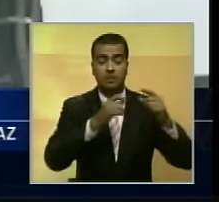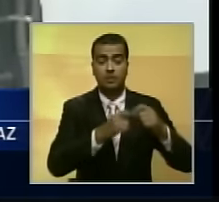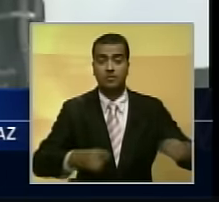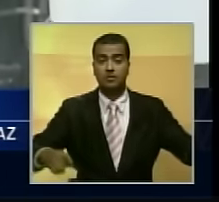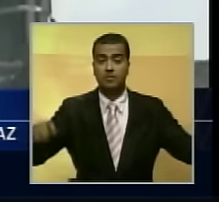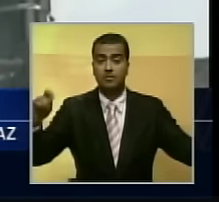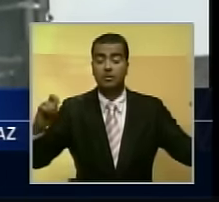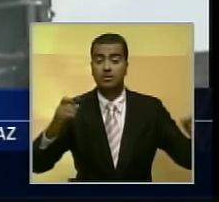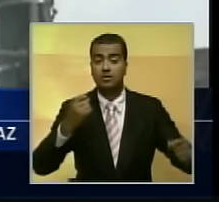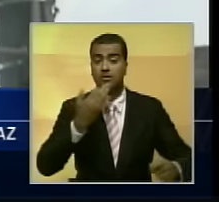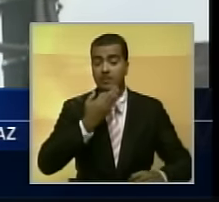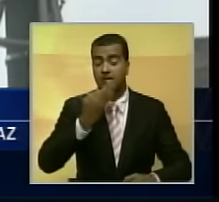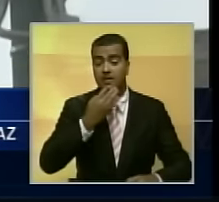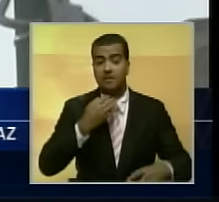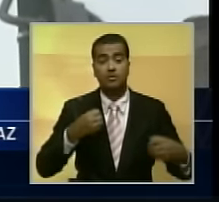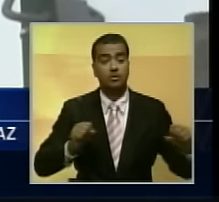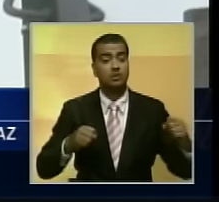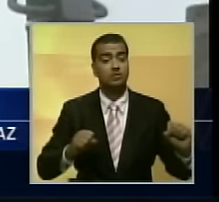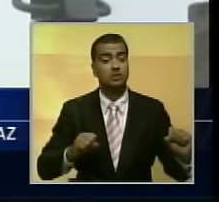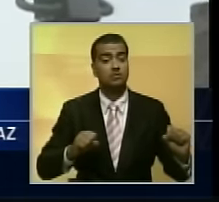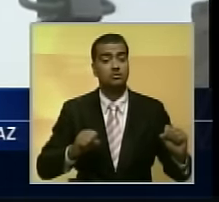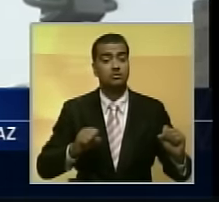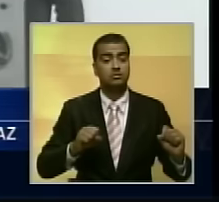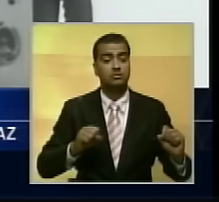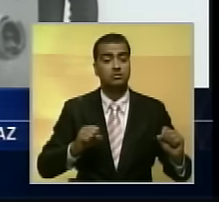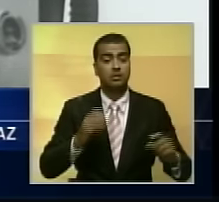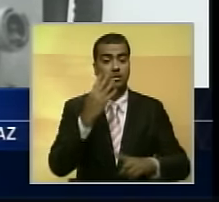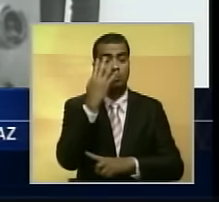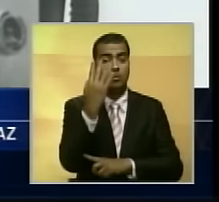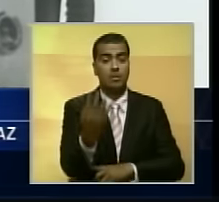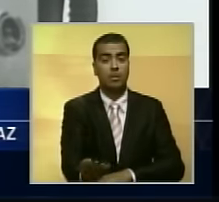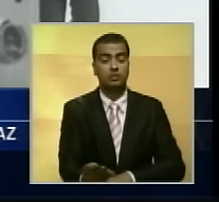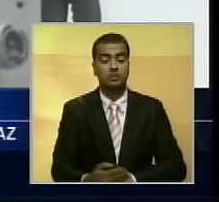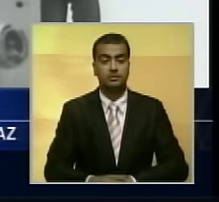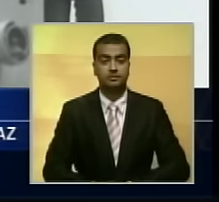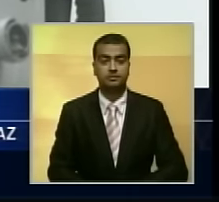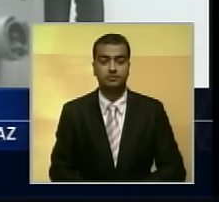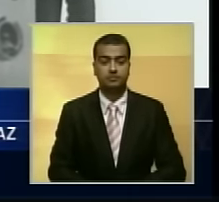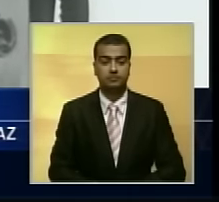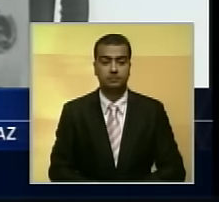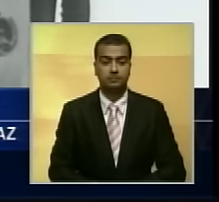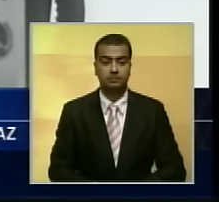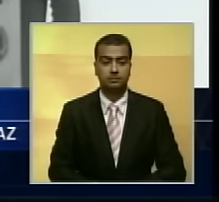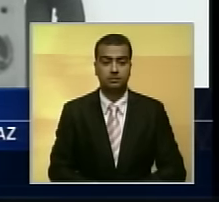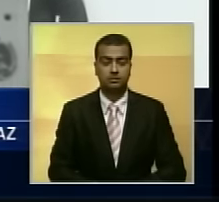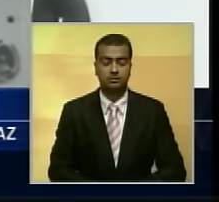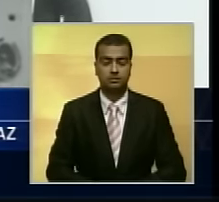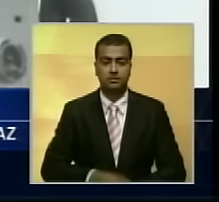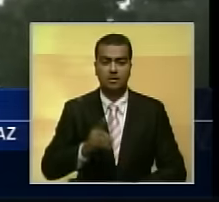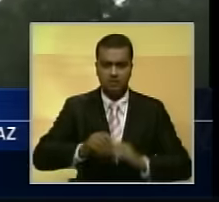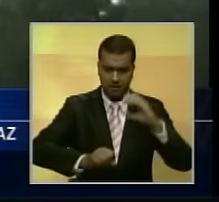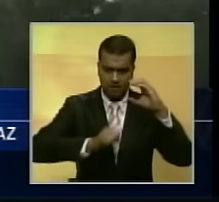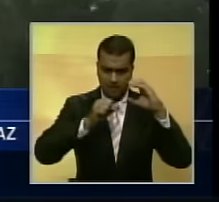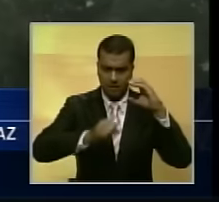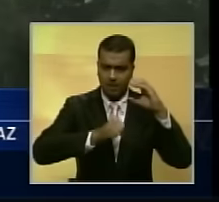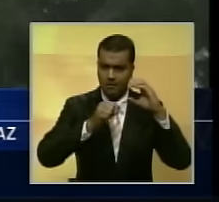Afortunadamente, la acción del motorizado tumbó el posta que estaba ubicado. También cámaras del